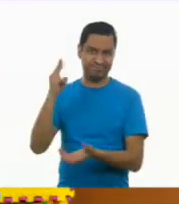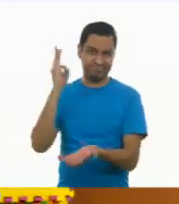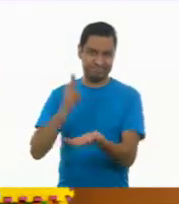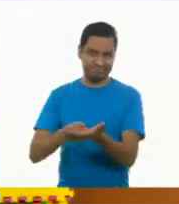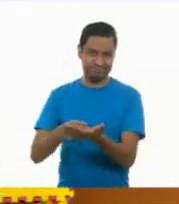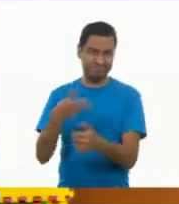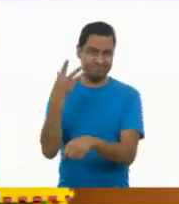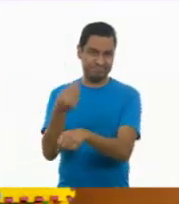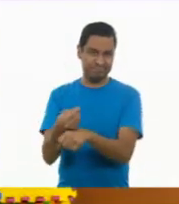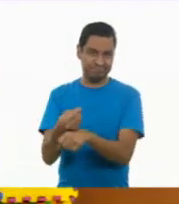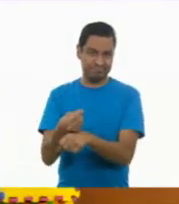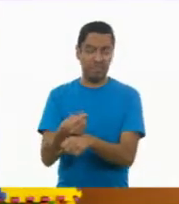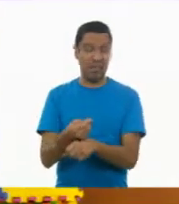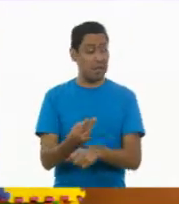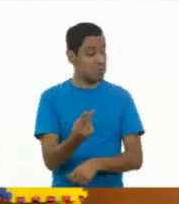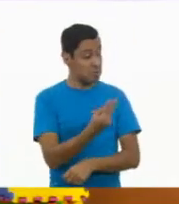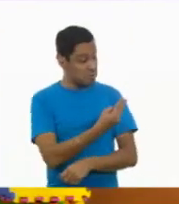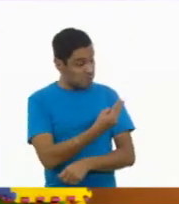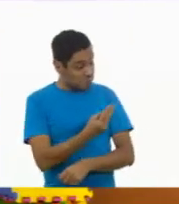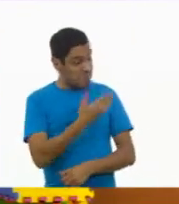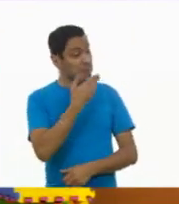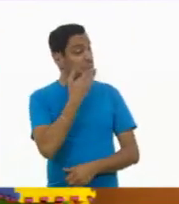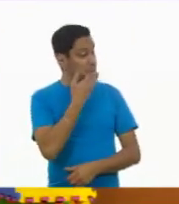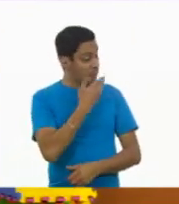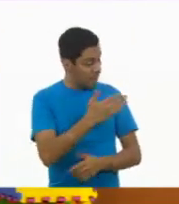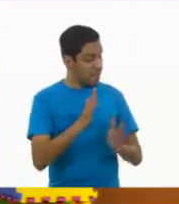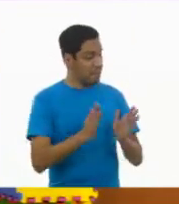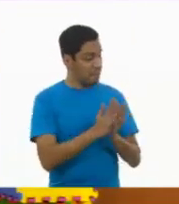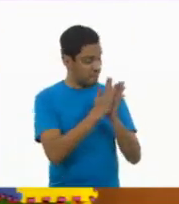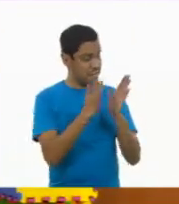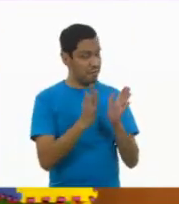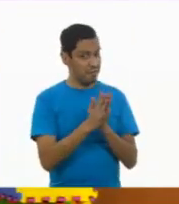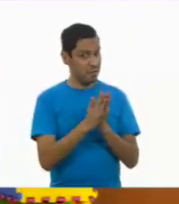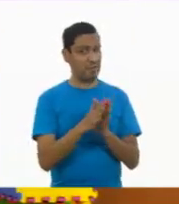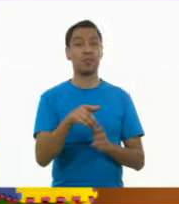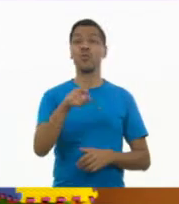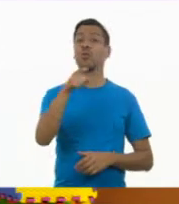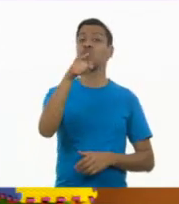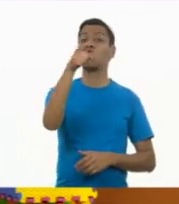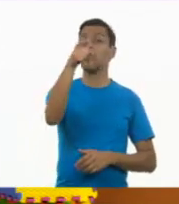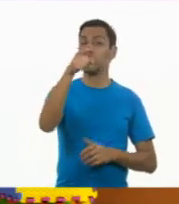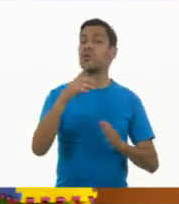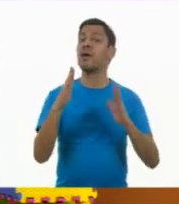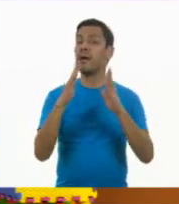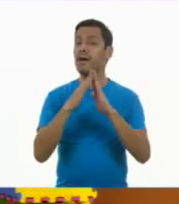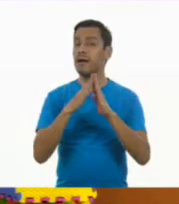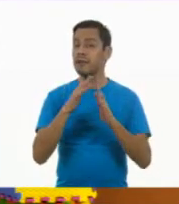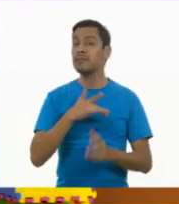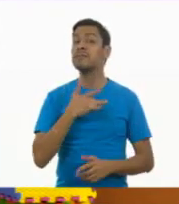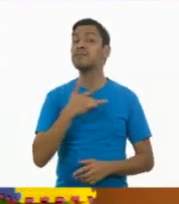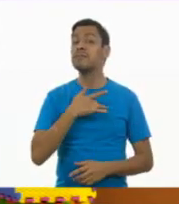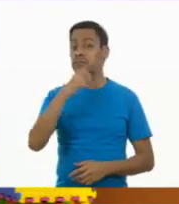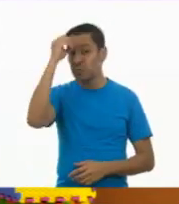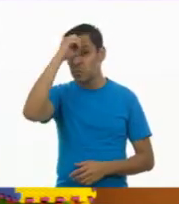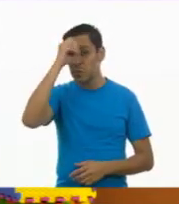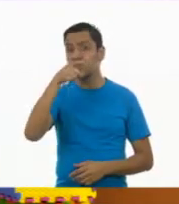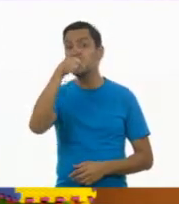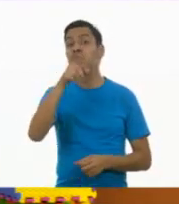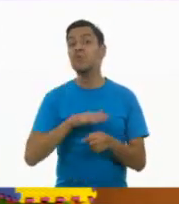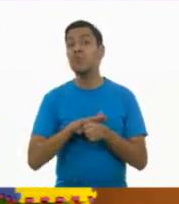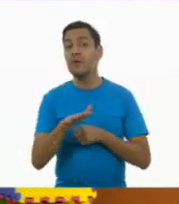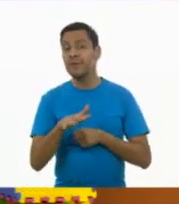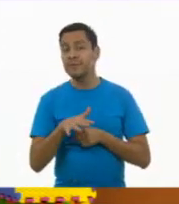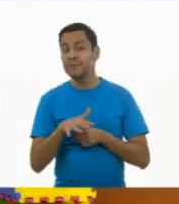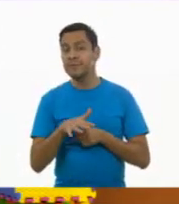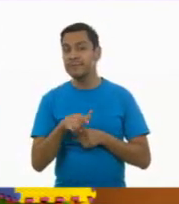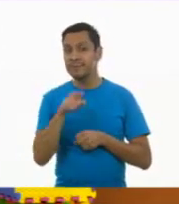sus participaciones y las de ambos. Y ahí en casita, ¿qué opinan al respecto? ¿Cambió su